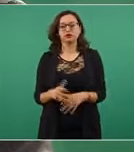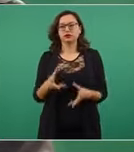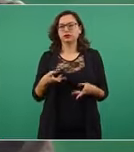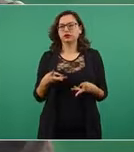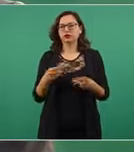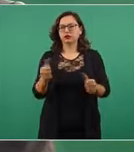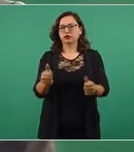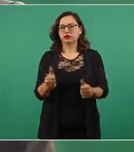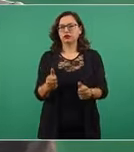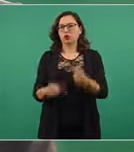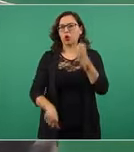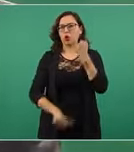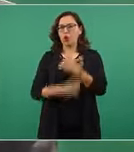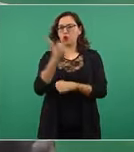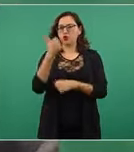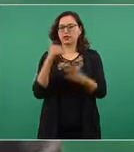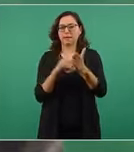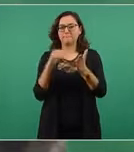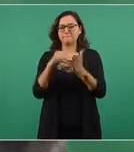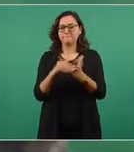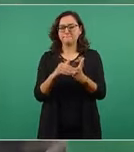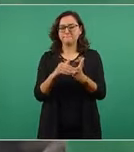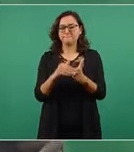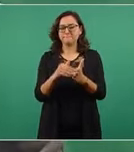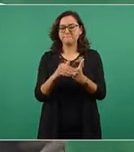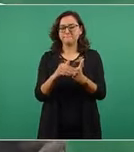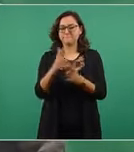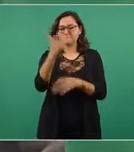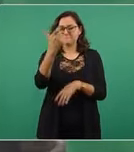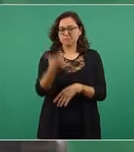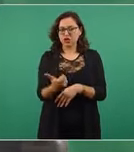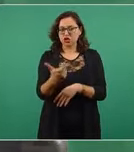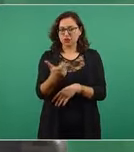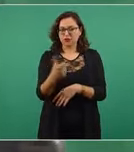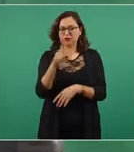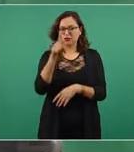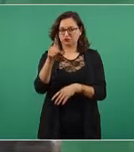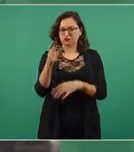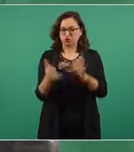11,000 millones de pesos. Digo, ¿y sabes qué?